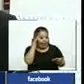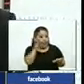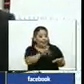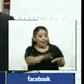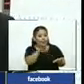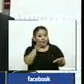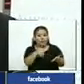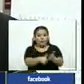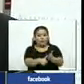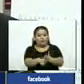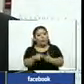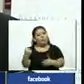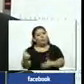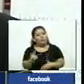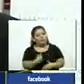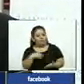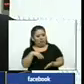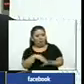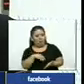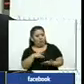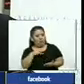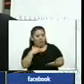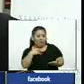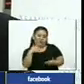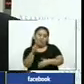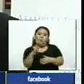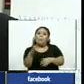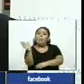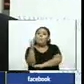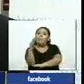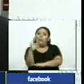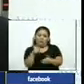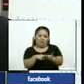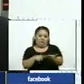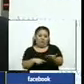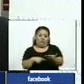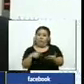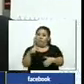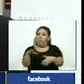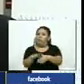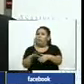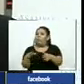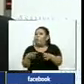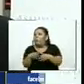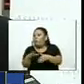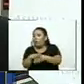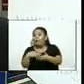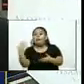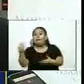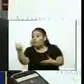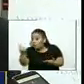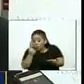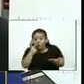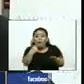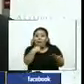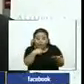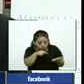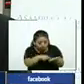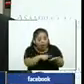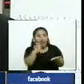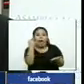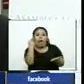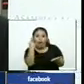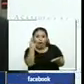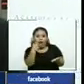hay ciudadanos que no se sienten bien solo con las banderas de los partidos políticos y pidieron en su oportunidad la fotografía en el caso de diputados, ahora lo